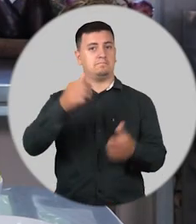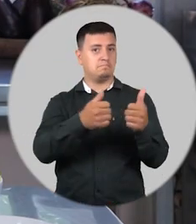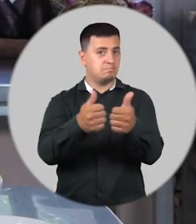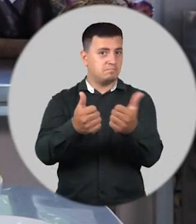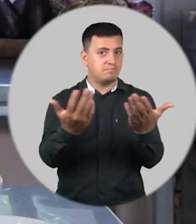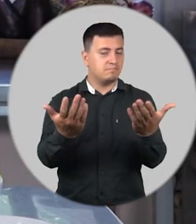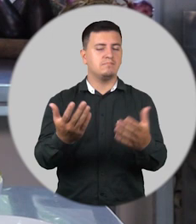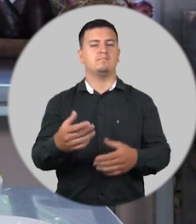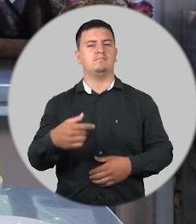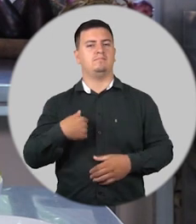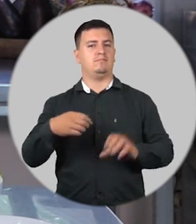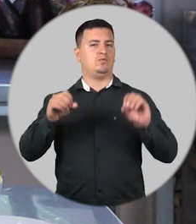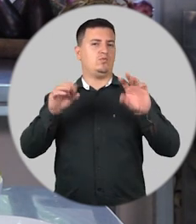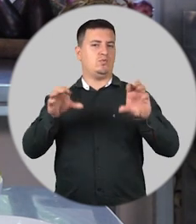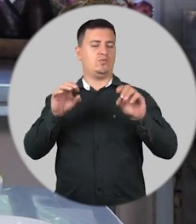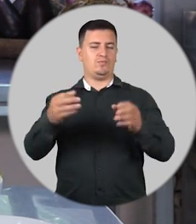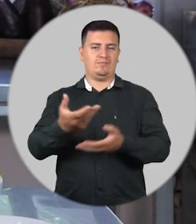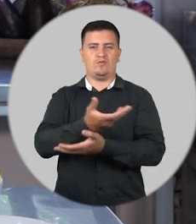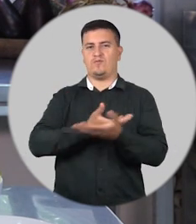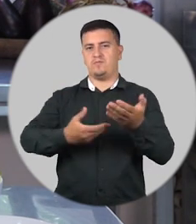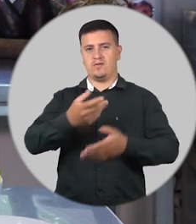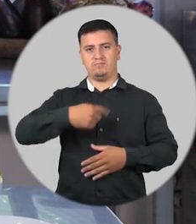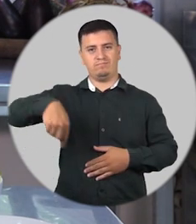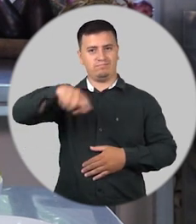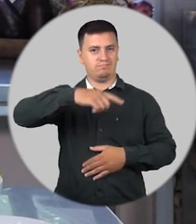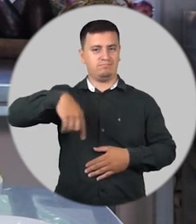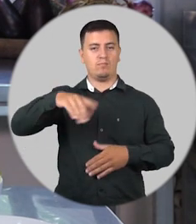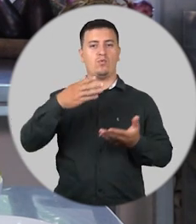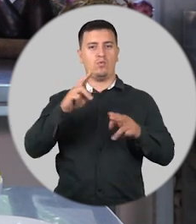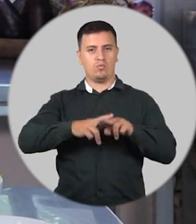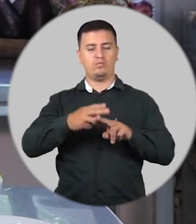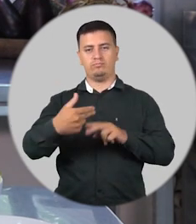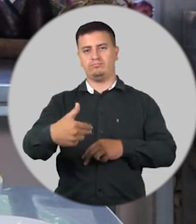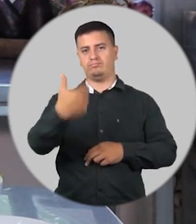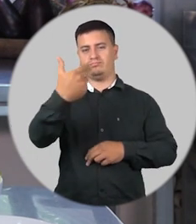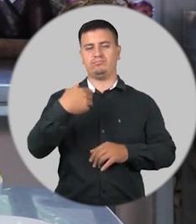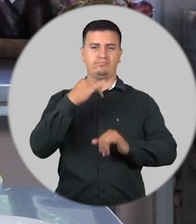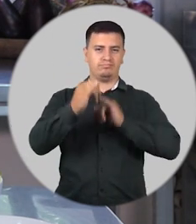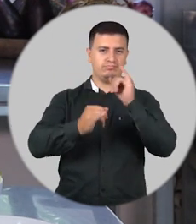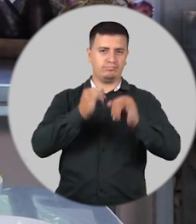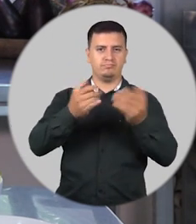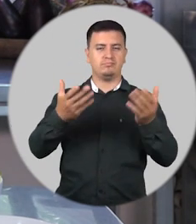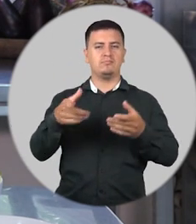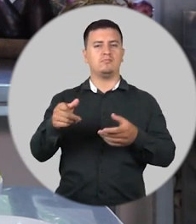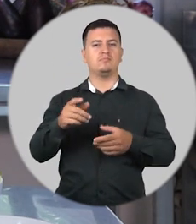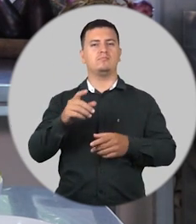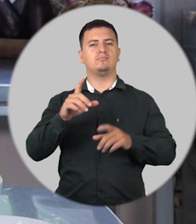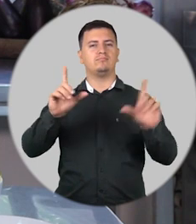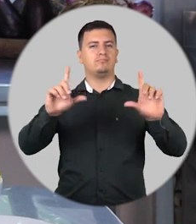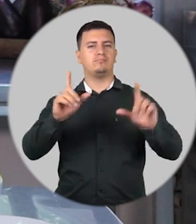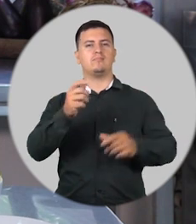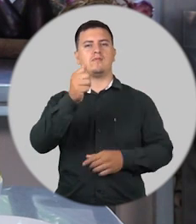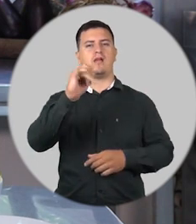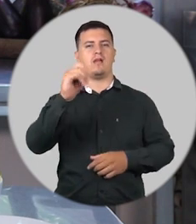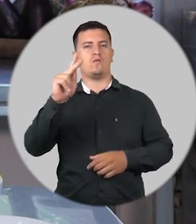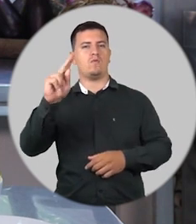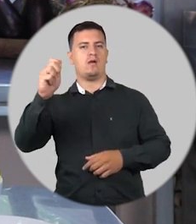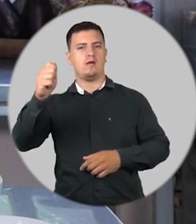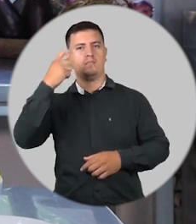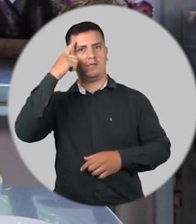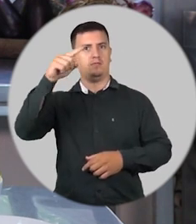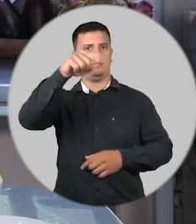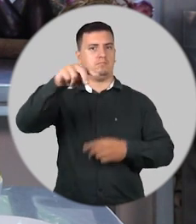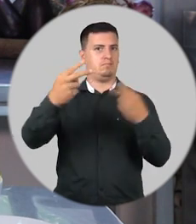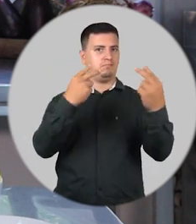¿Cómo están todos? Muy contenta de poder compartir un programa más con ustedes, estar con AICUAA y poder llegar a sus